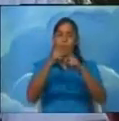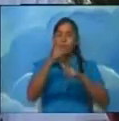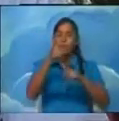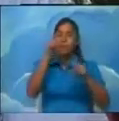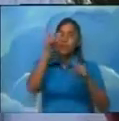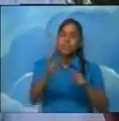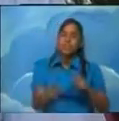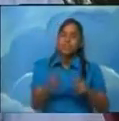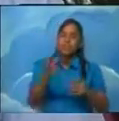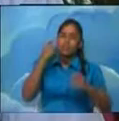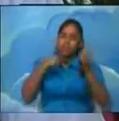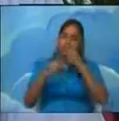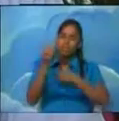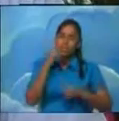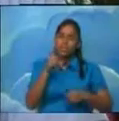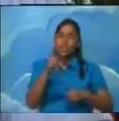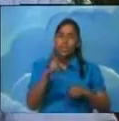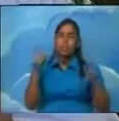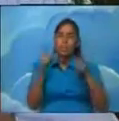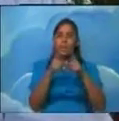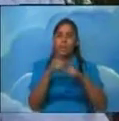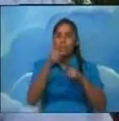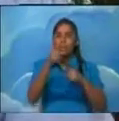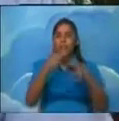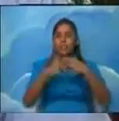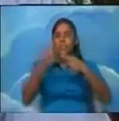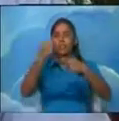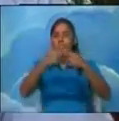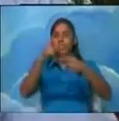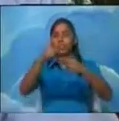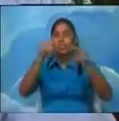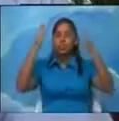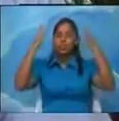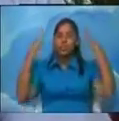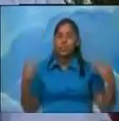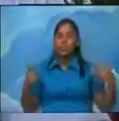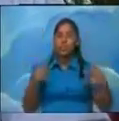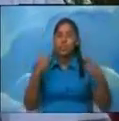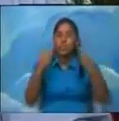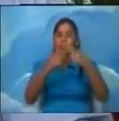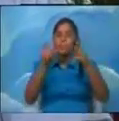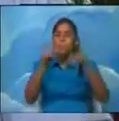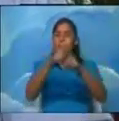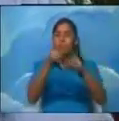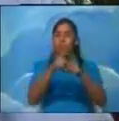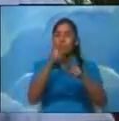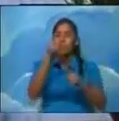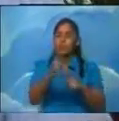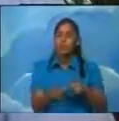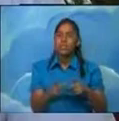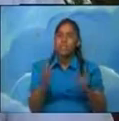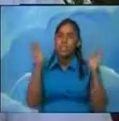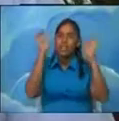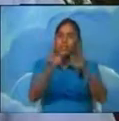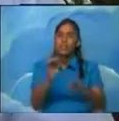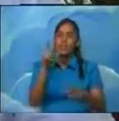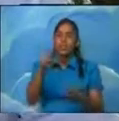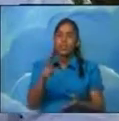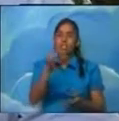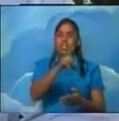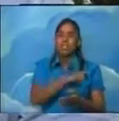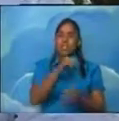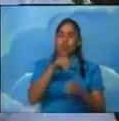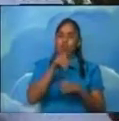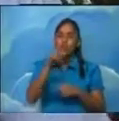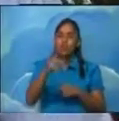ser la medicina. Es la palabra que va a restaurar tu matrimonio. Es la palabra que va a ser el efecto necesario en tu